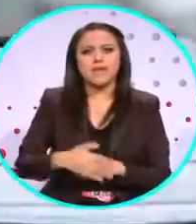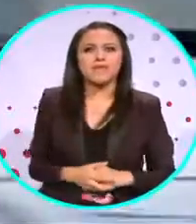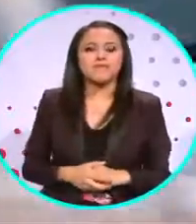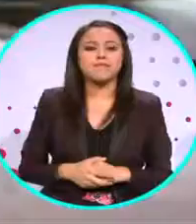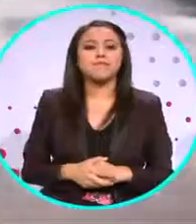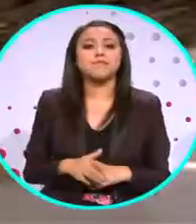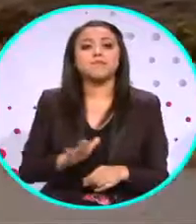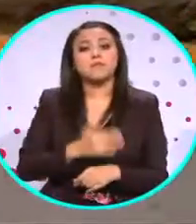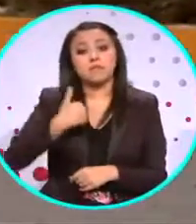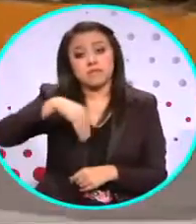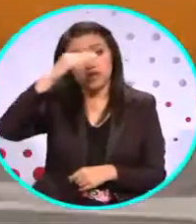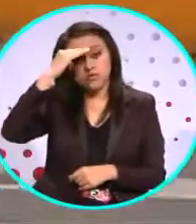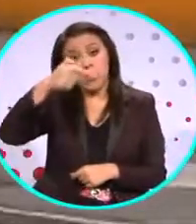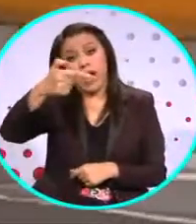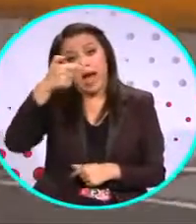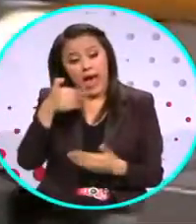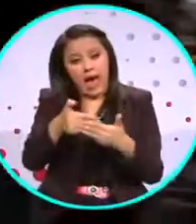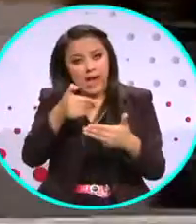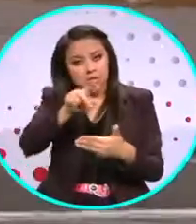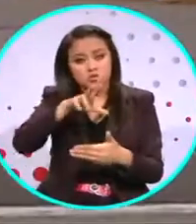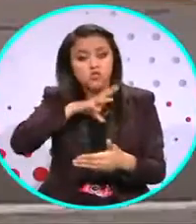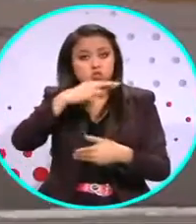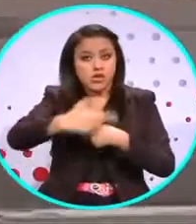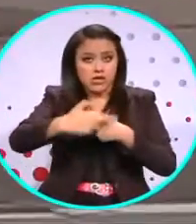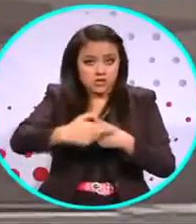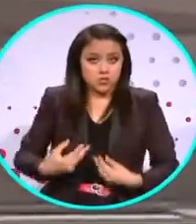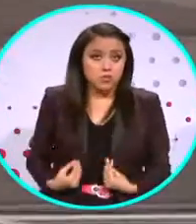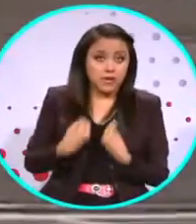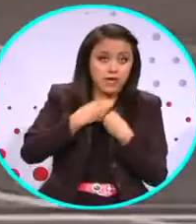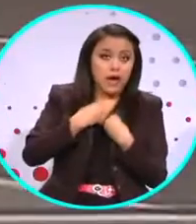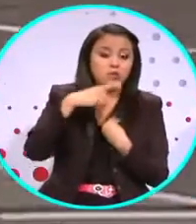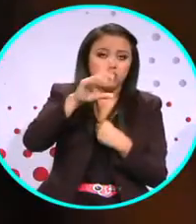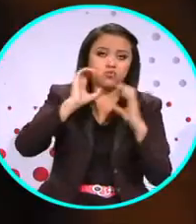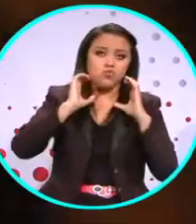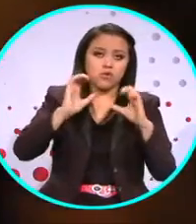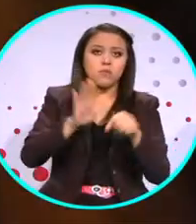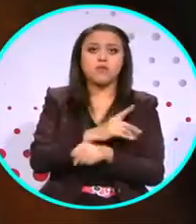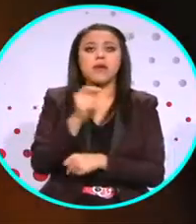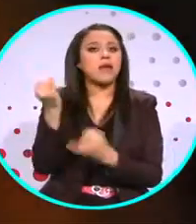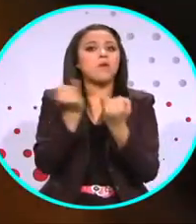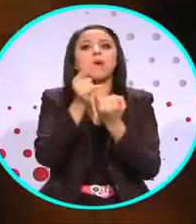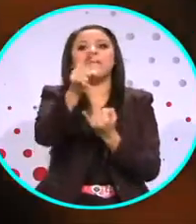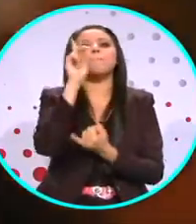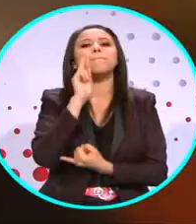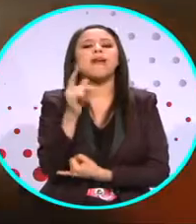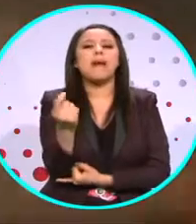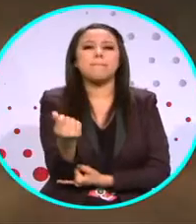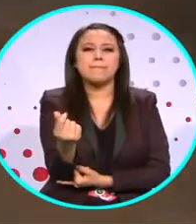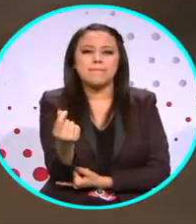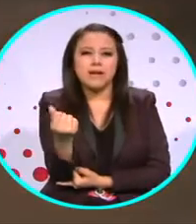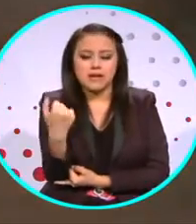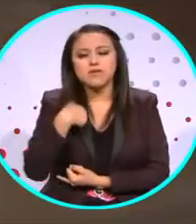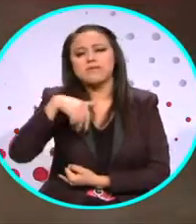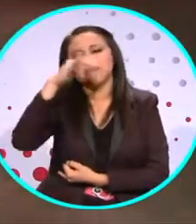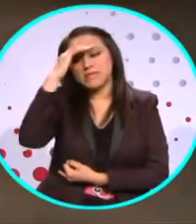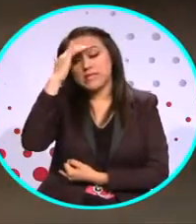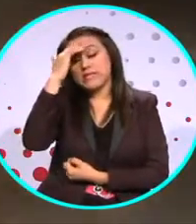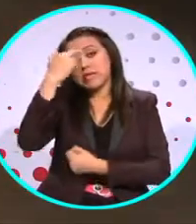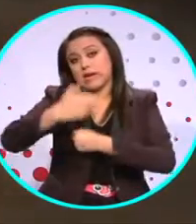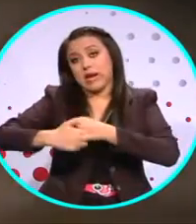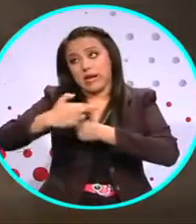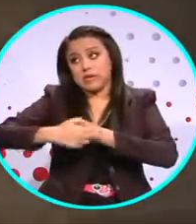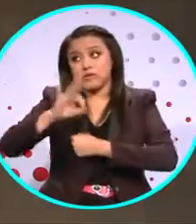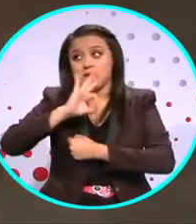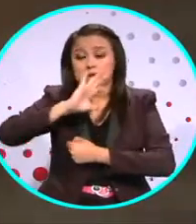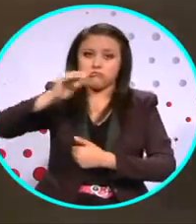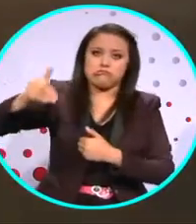lo que piense dos veces antes de arriesgar su vida, pues hasta las mascotas como este perrito toman conciencia del riesgo que